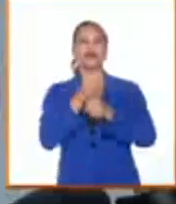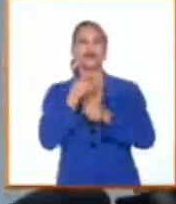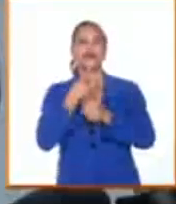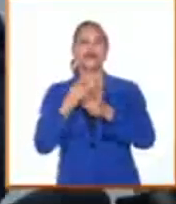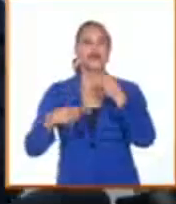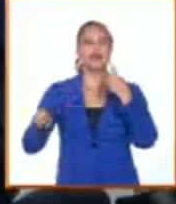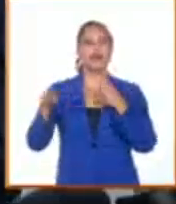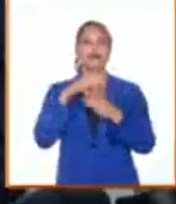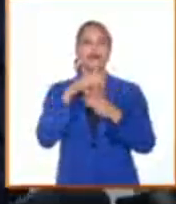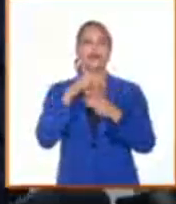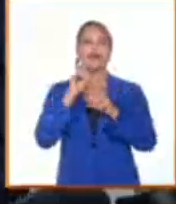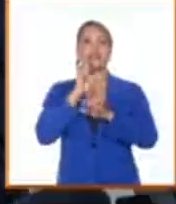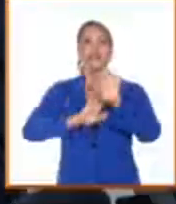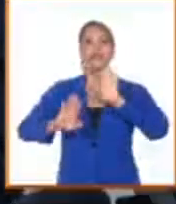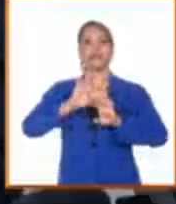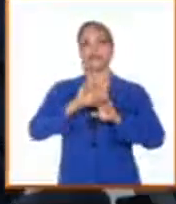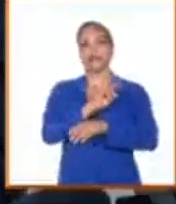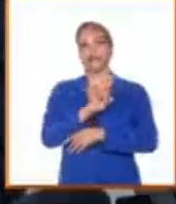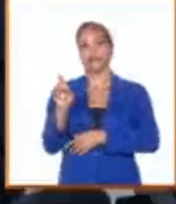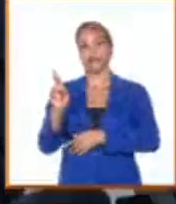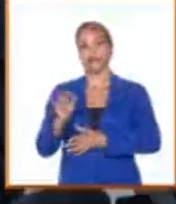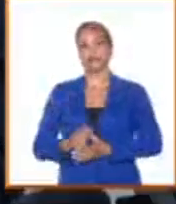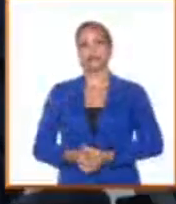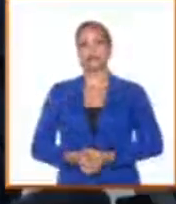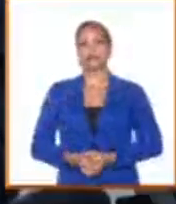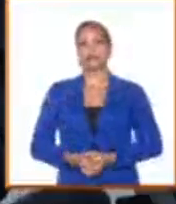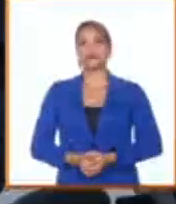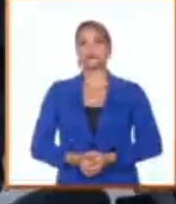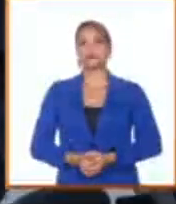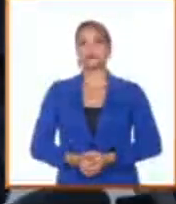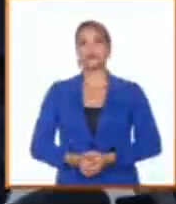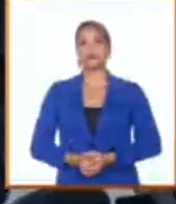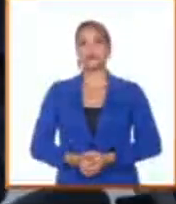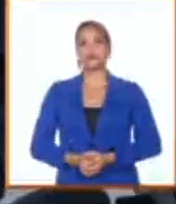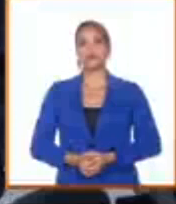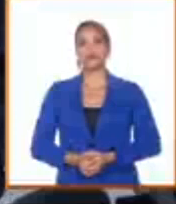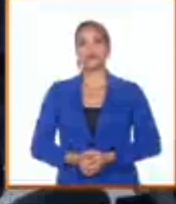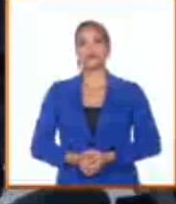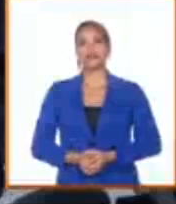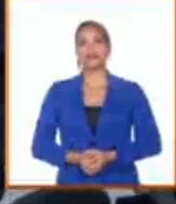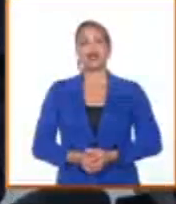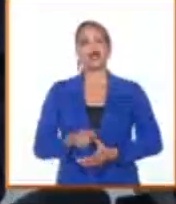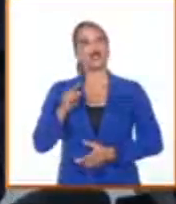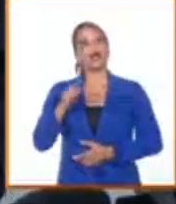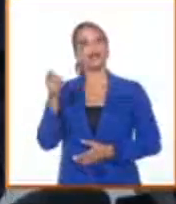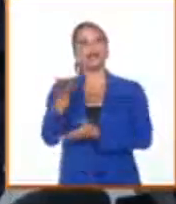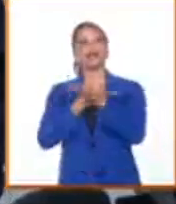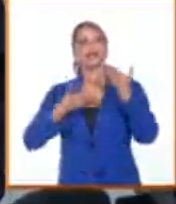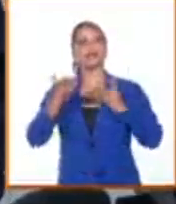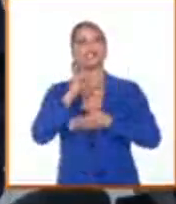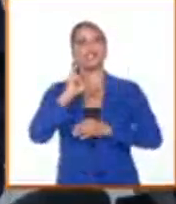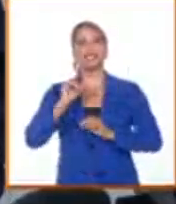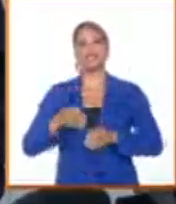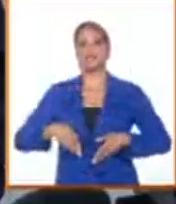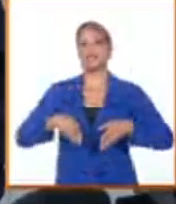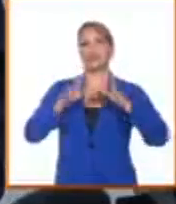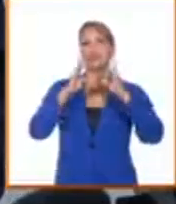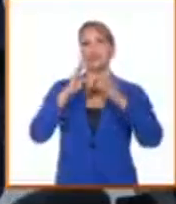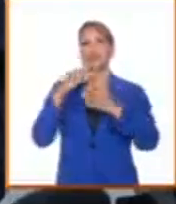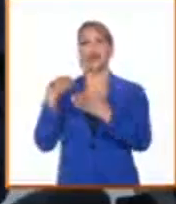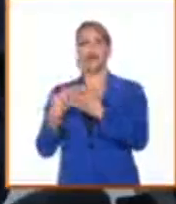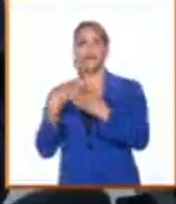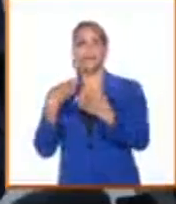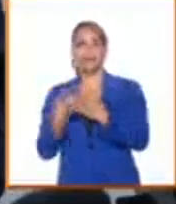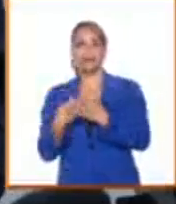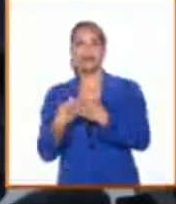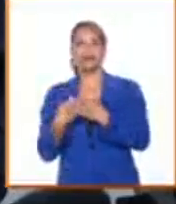El ámbito comunicacional como es el ámbito donde interactúan instituciones, órganos,